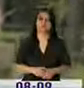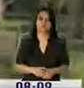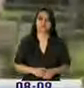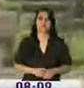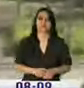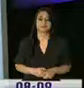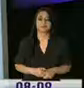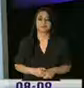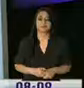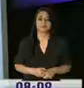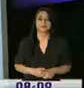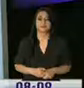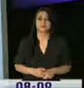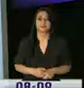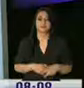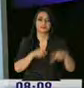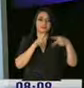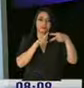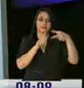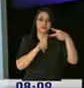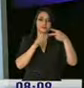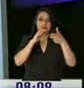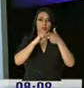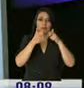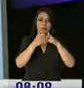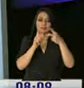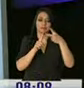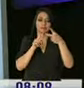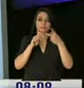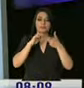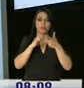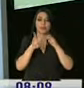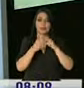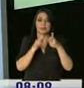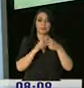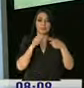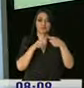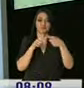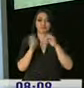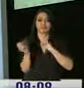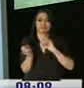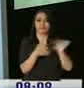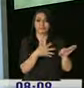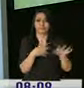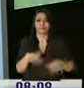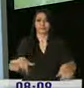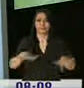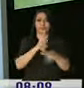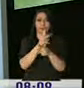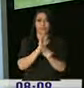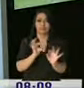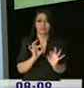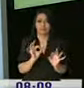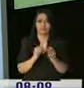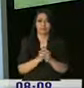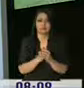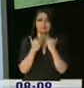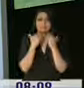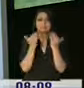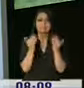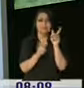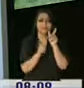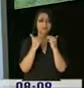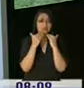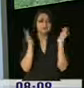Aldaz. Dos problemáticas, autoridades y vecinos. La una, la desidia que tienen los vecinos. Esa es la primera. No nos interesa, no nos